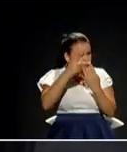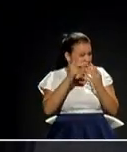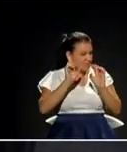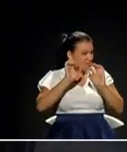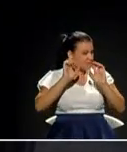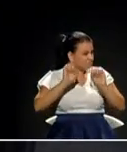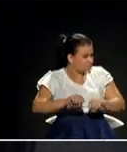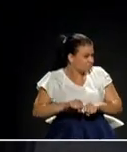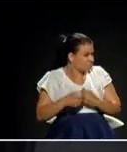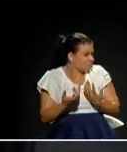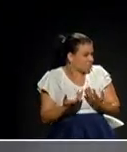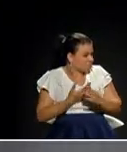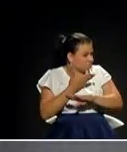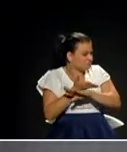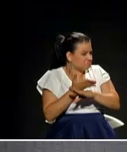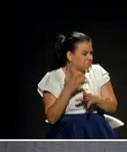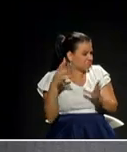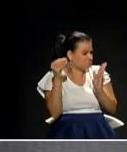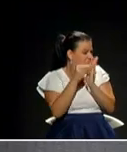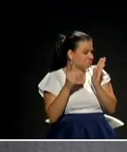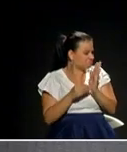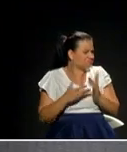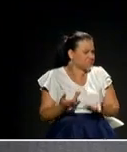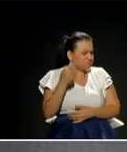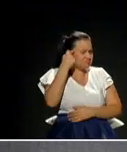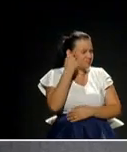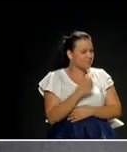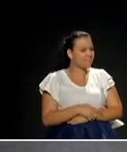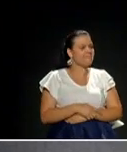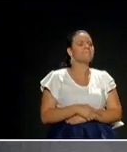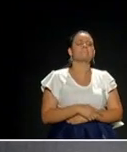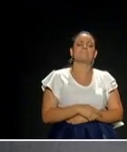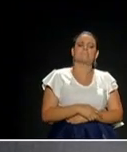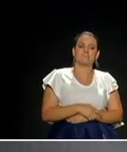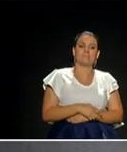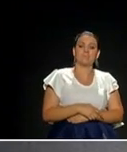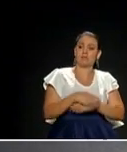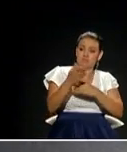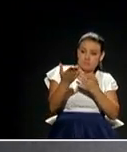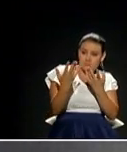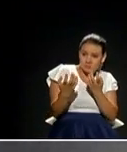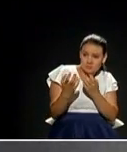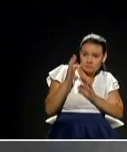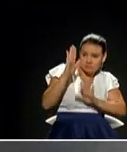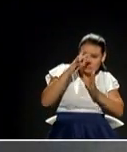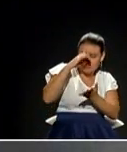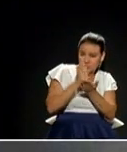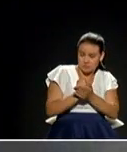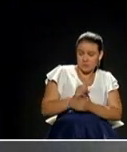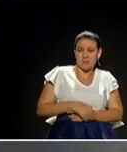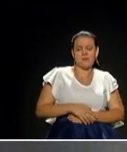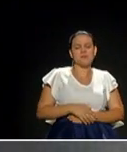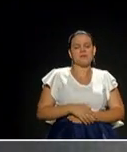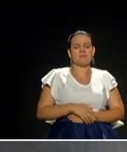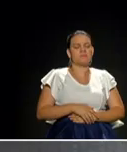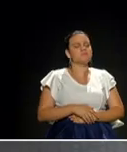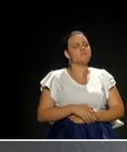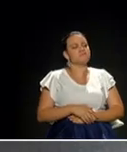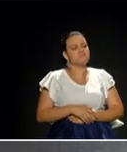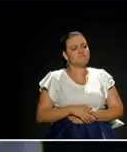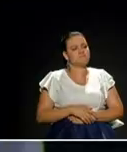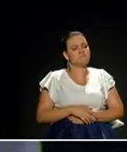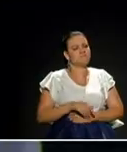propuesta muy bien el candidato cuando hables vélez también tiene réplica pero la preocupación que tenemos